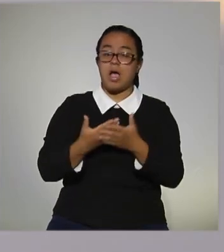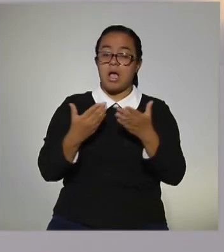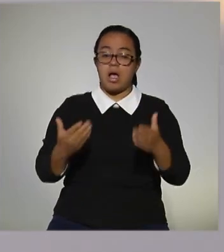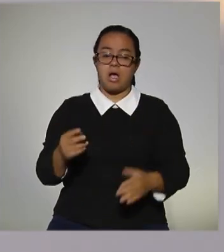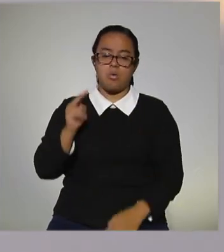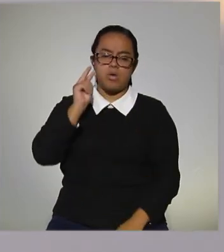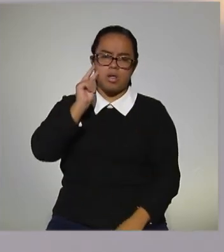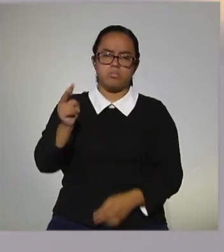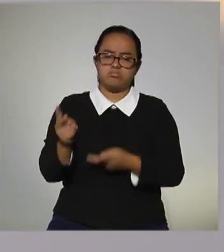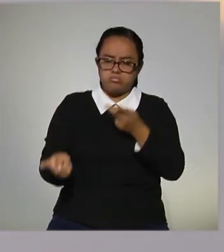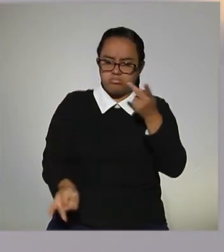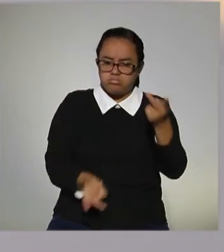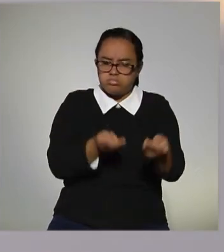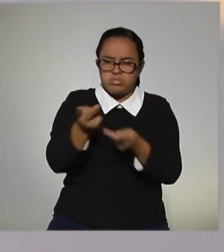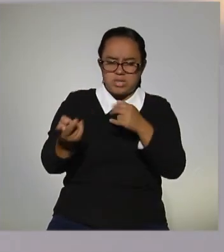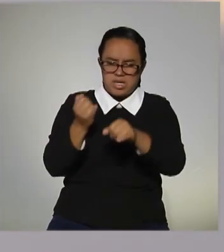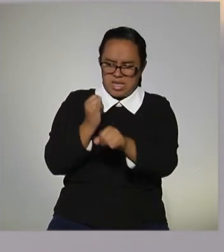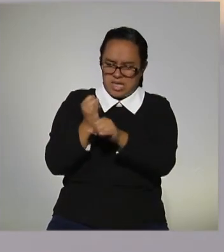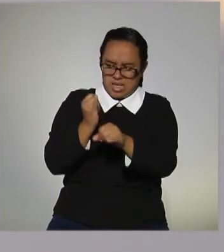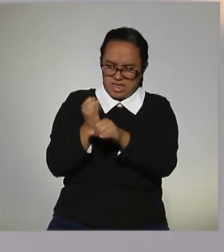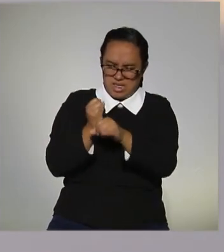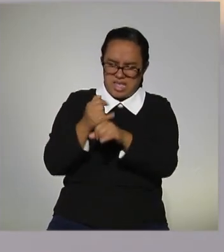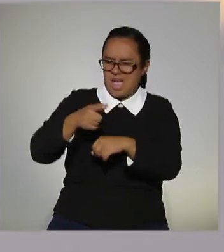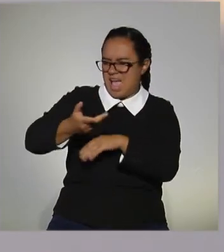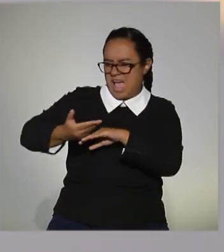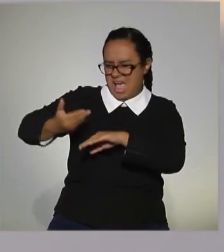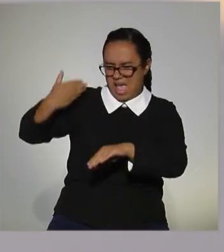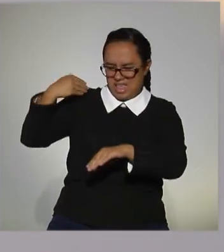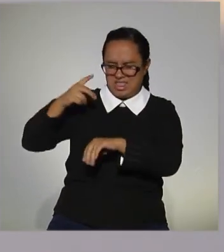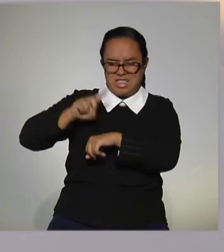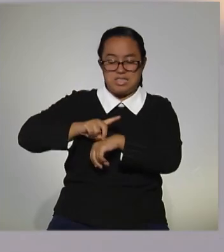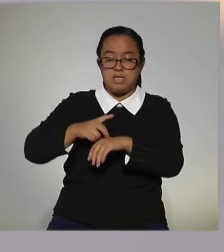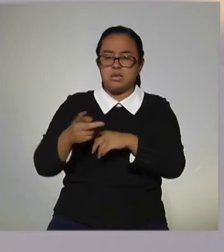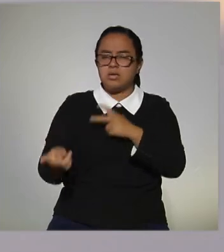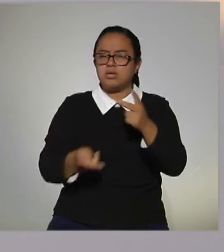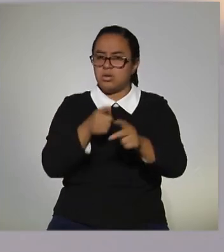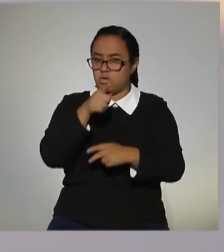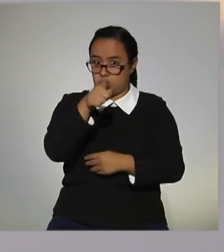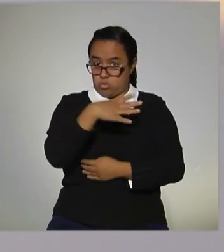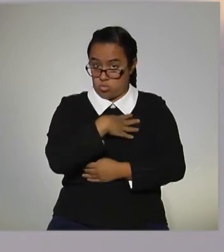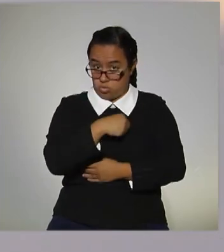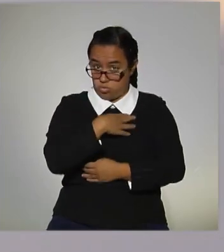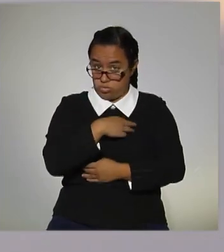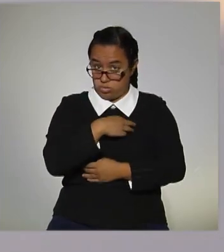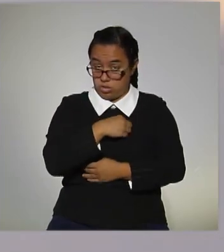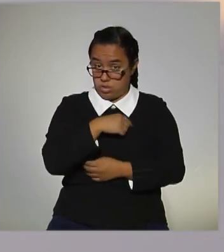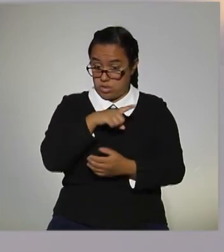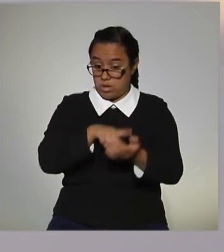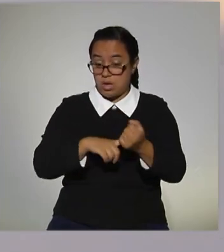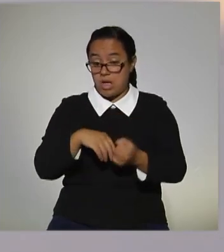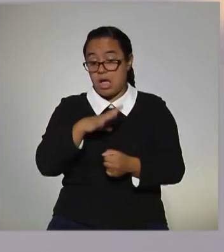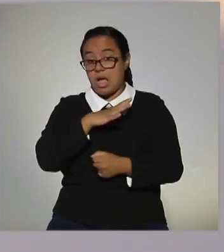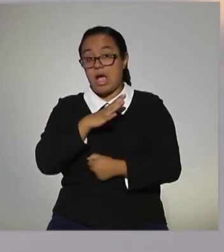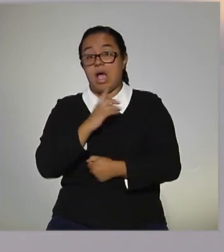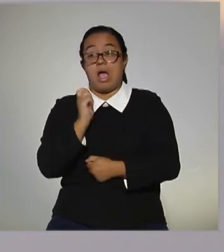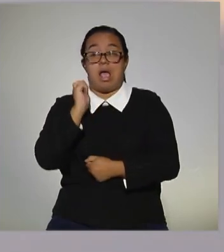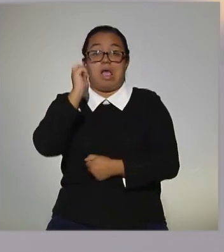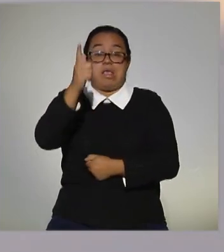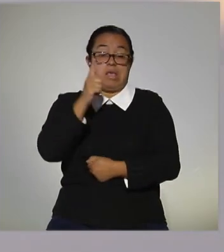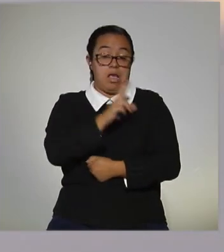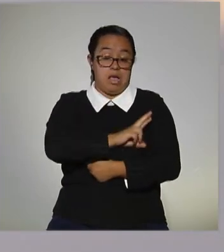un sondeo. Se preguntó en redes sociales en días anteriores, ¿crees que tus hijos tienen algún